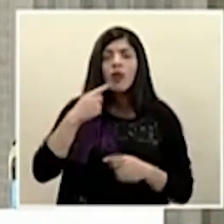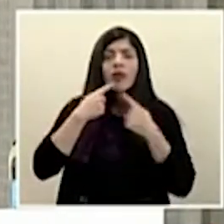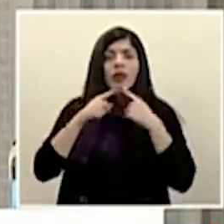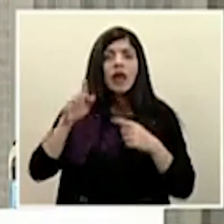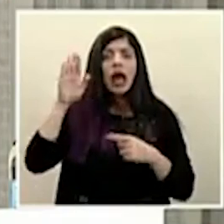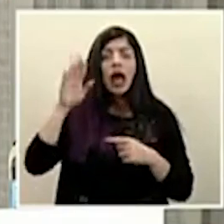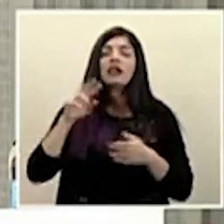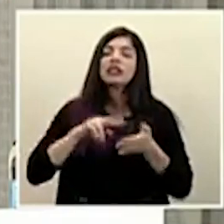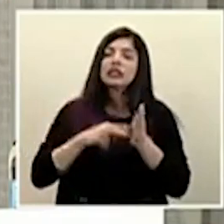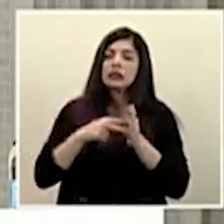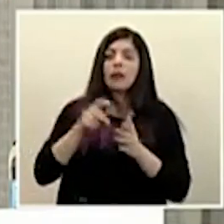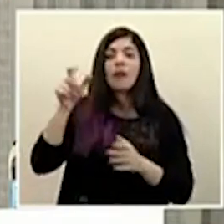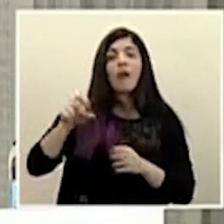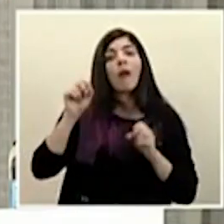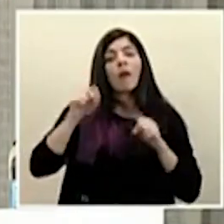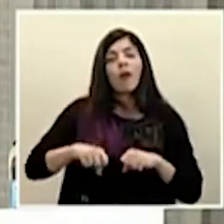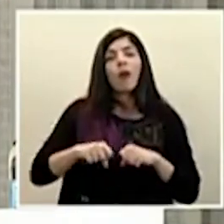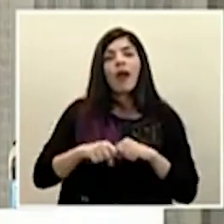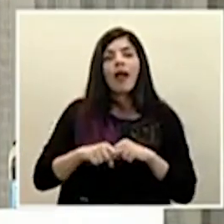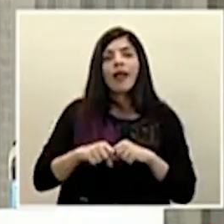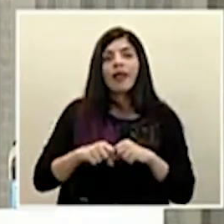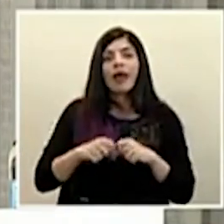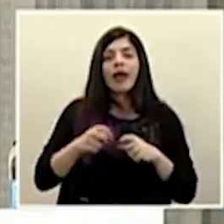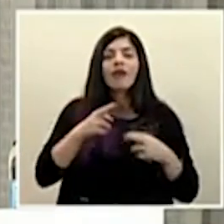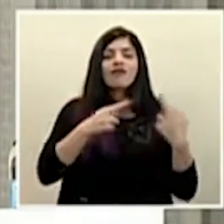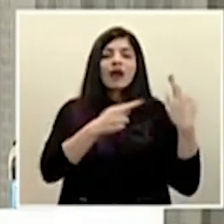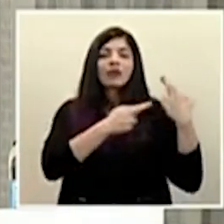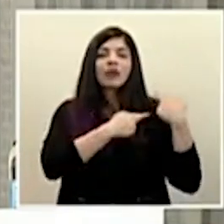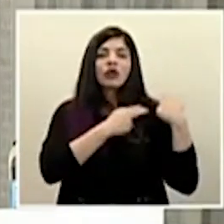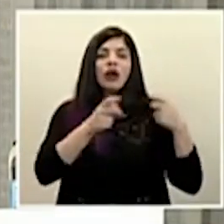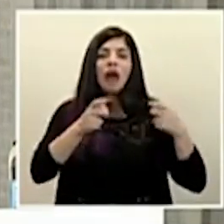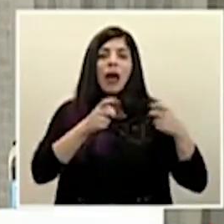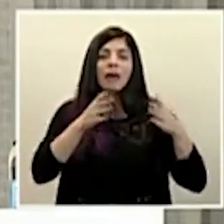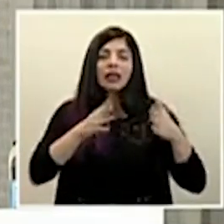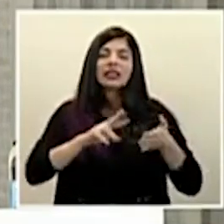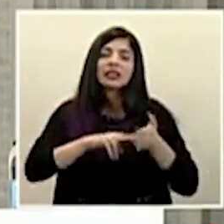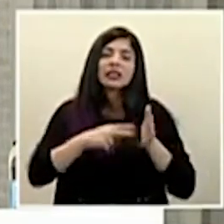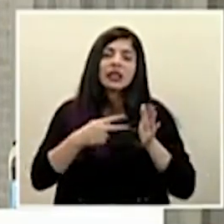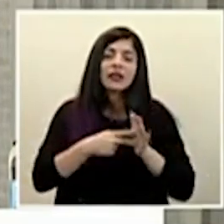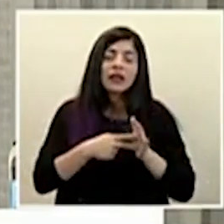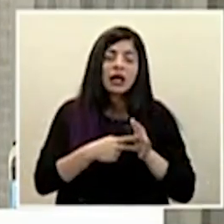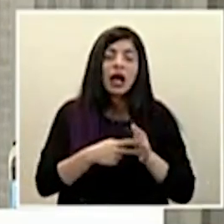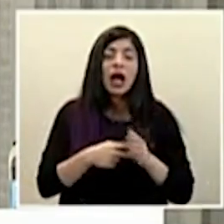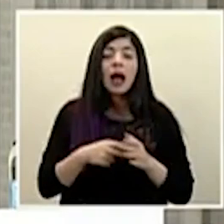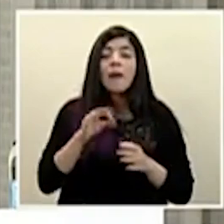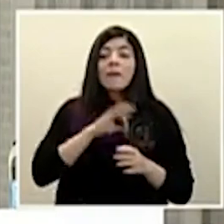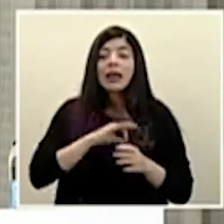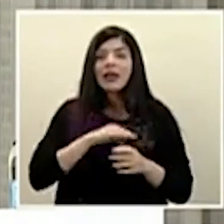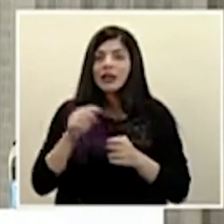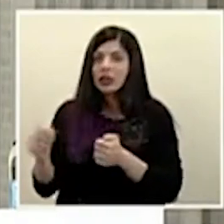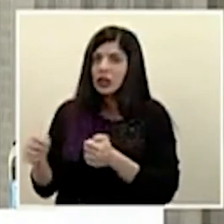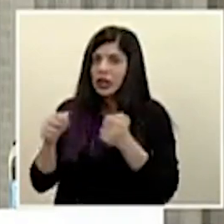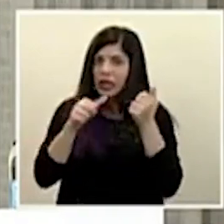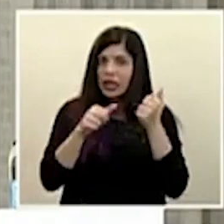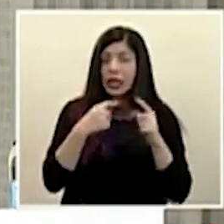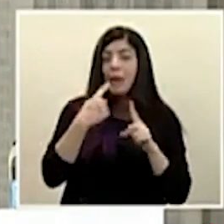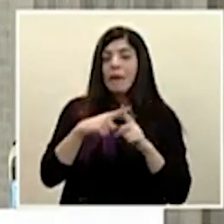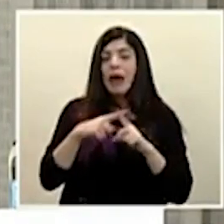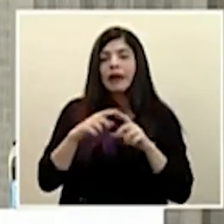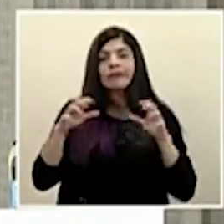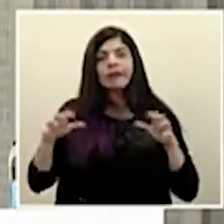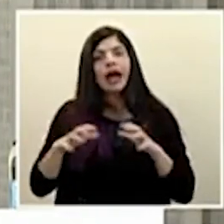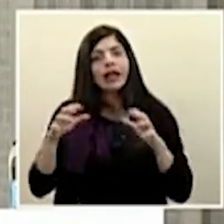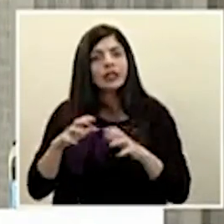a que se sienten las responsabilidades administrativas, dígase la revocatoria del beneficio y las acciones